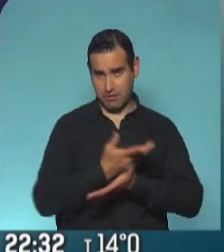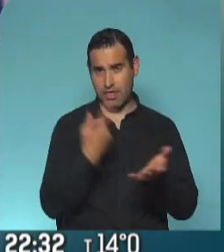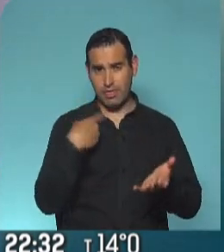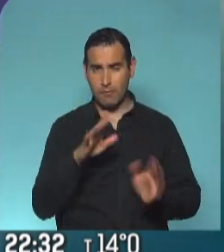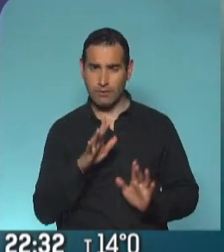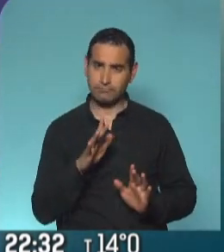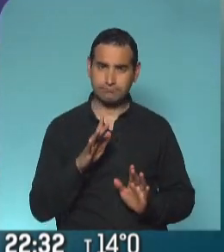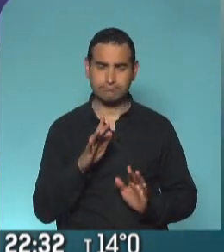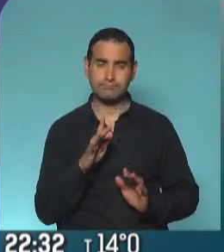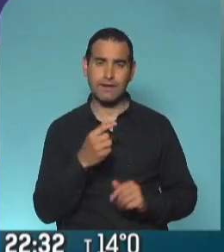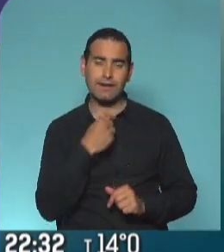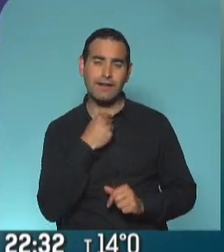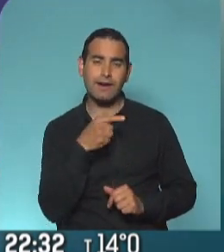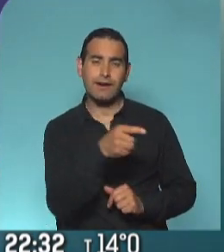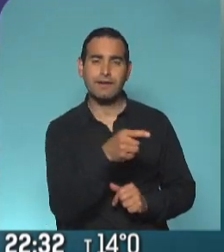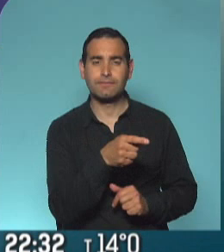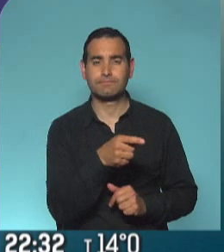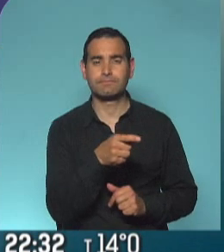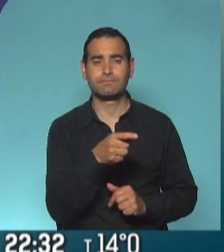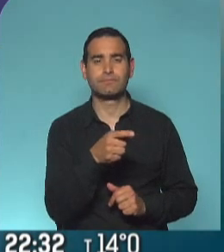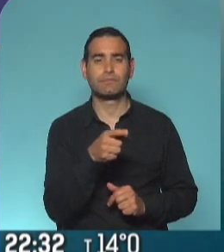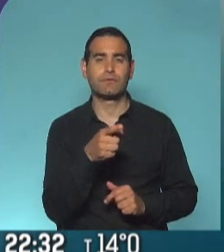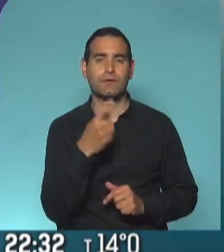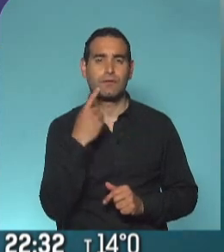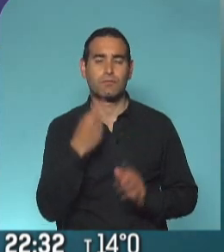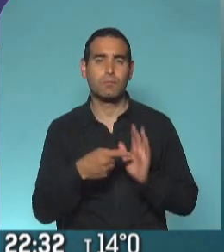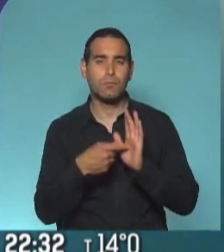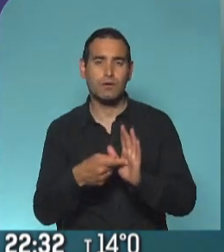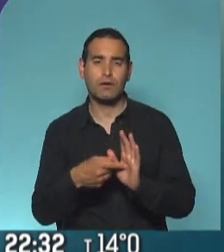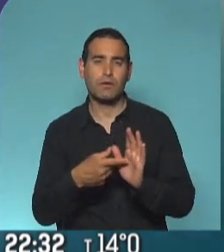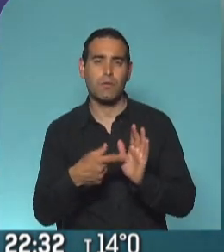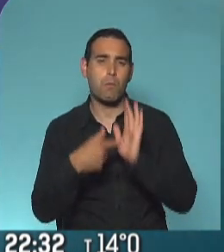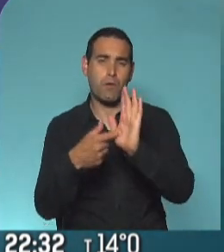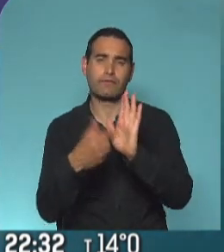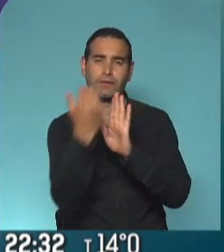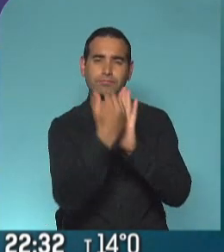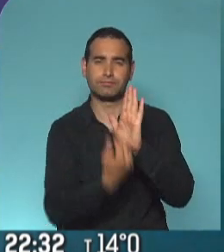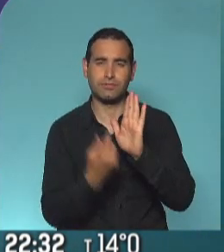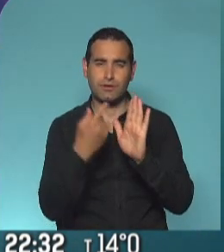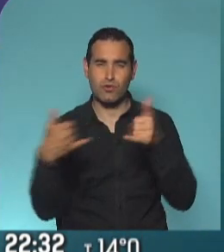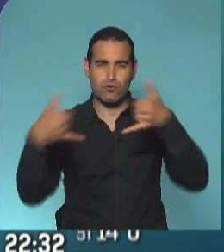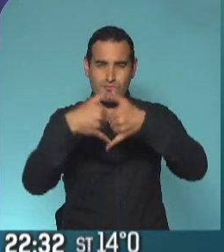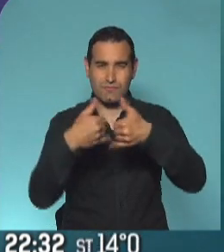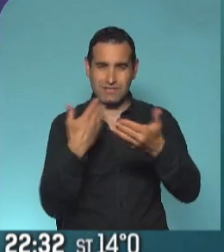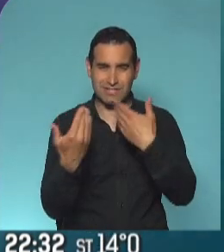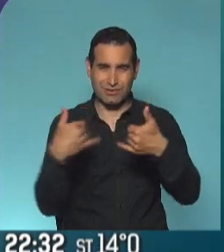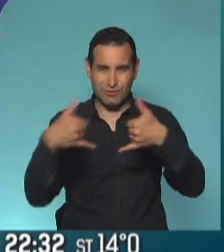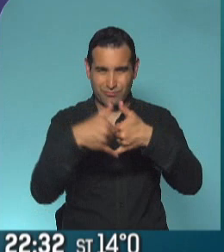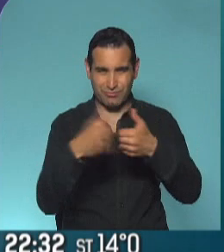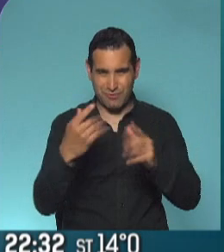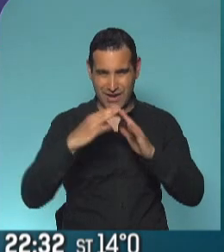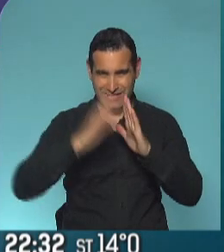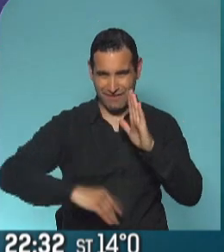taparse con las transcripciones a medias entregadas a la prensa, que es lo que hizo la Casa Blanca con esa llamada